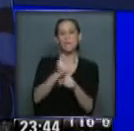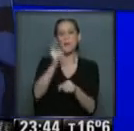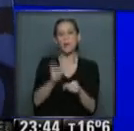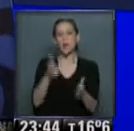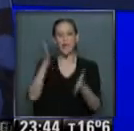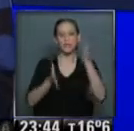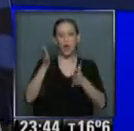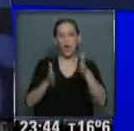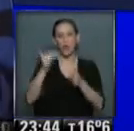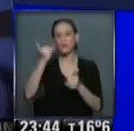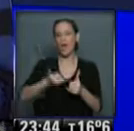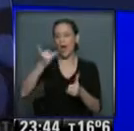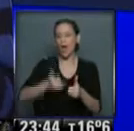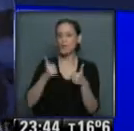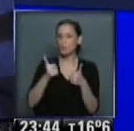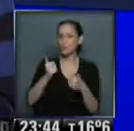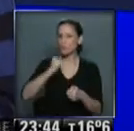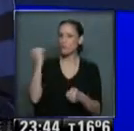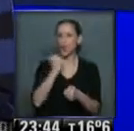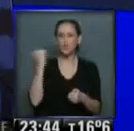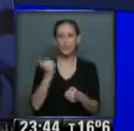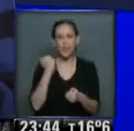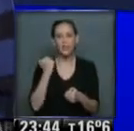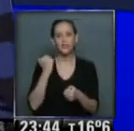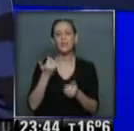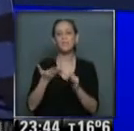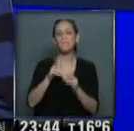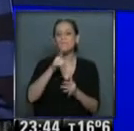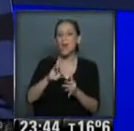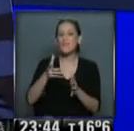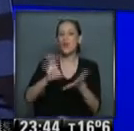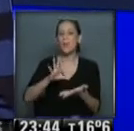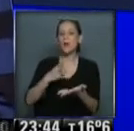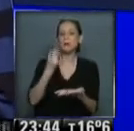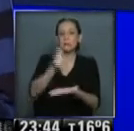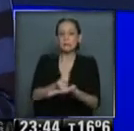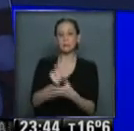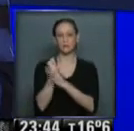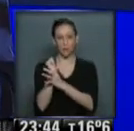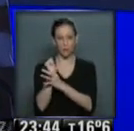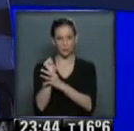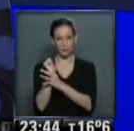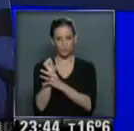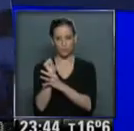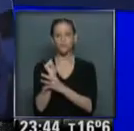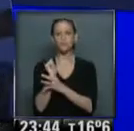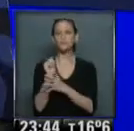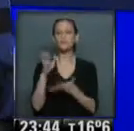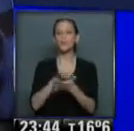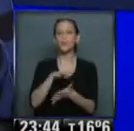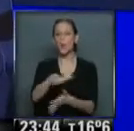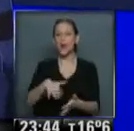redes sociales muy intenso y se transformó en una especie de estrella mediática. En la Estación Espacial se